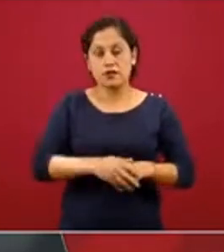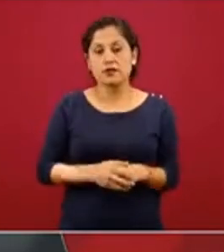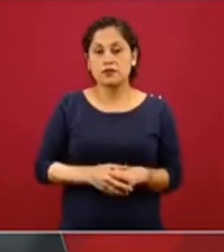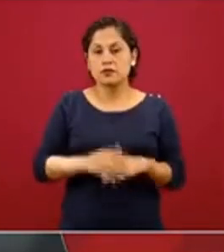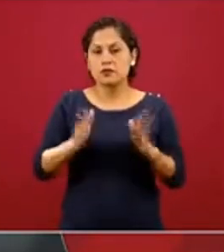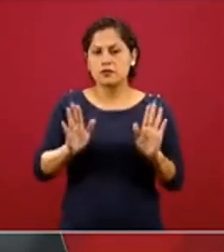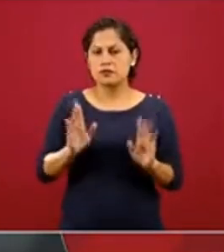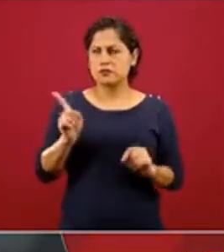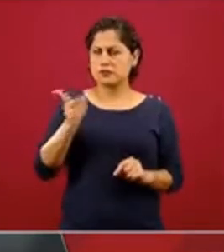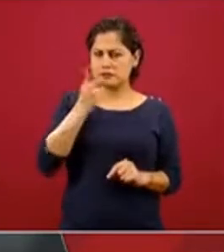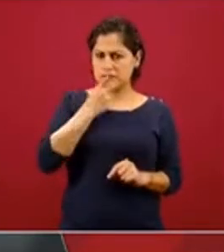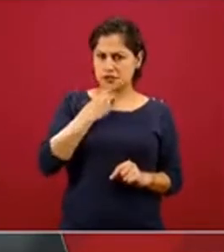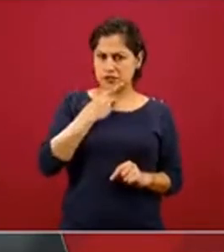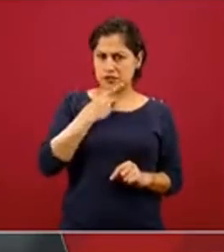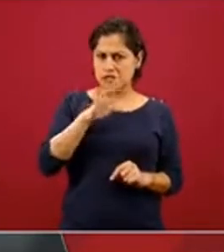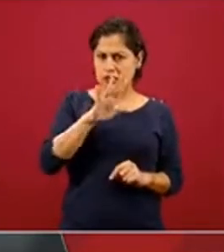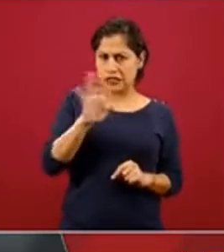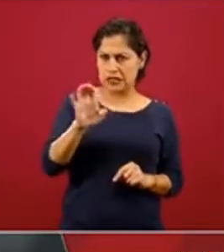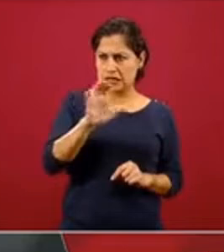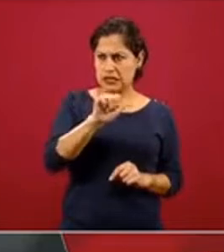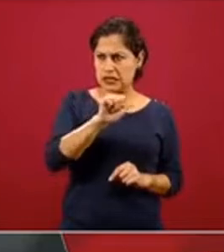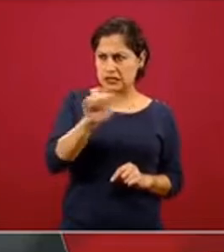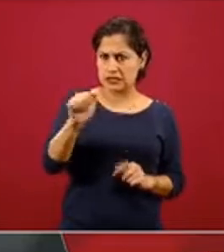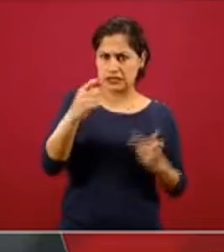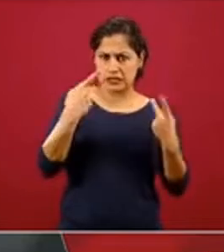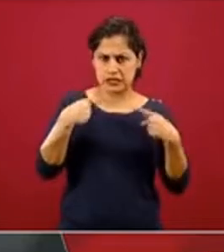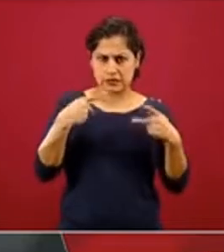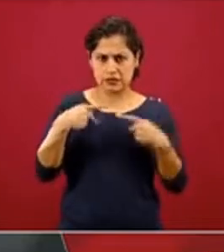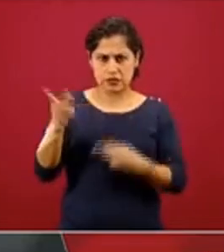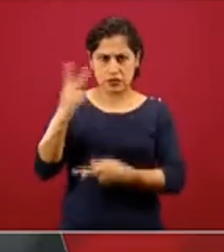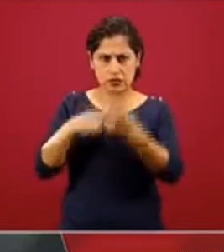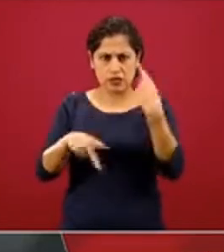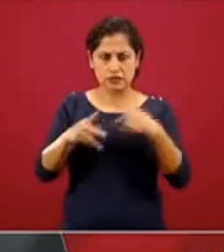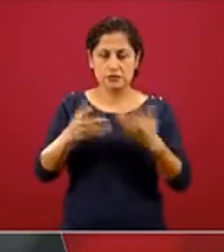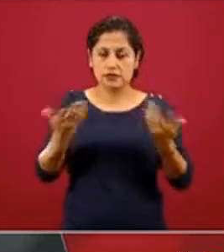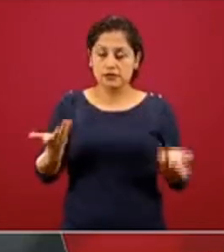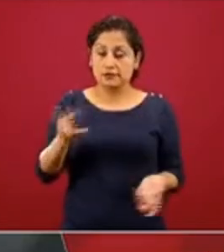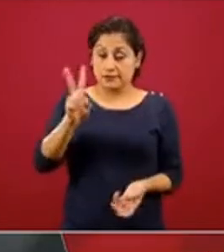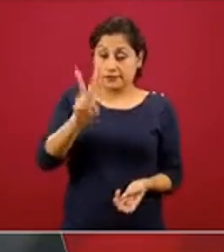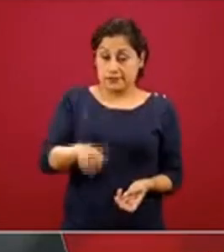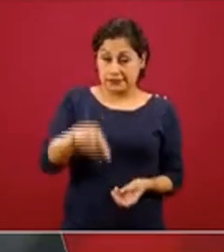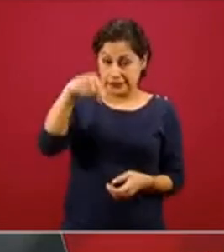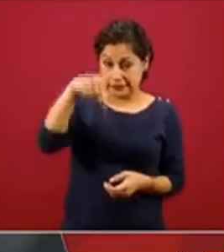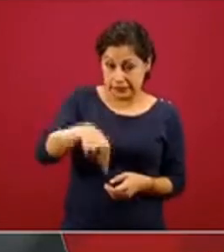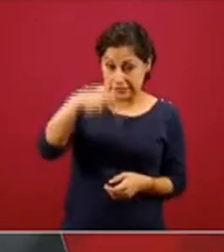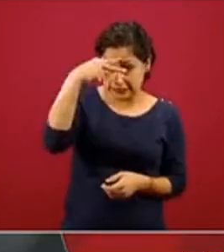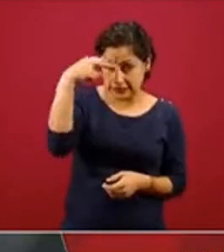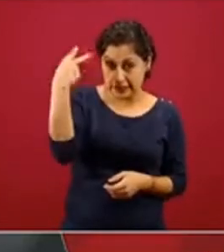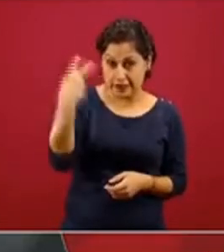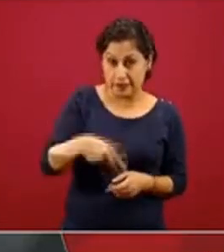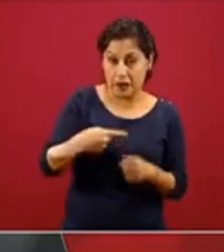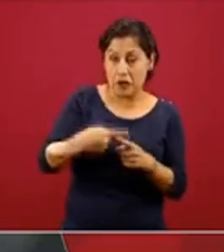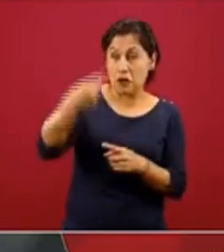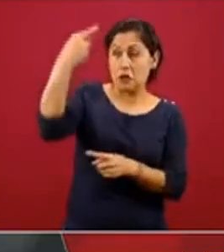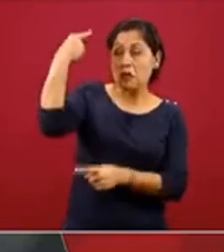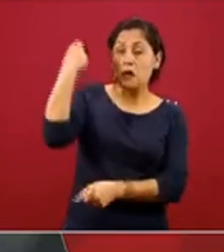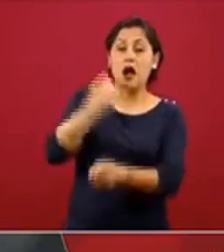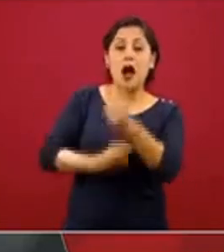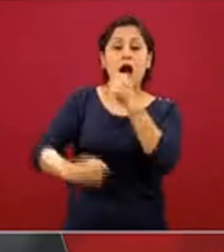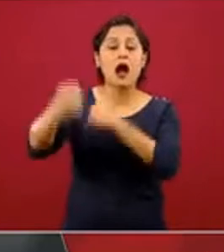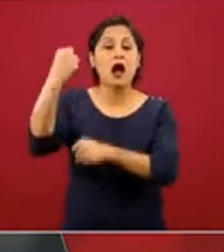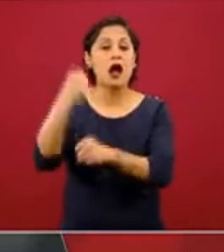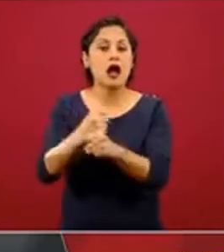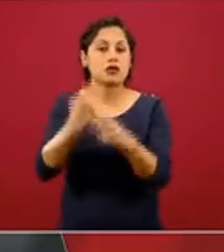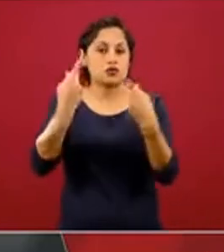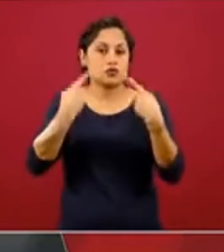tantos, ¿no? Un poquito menos de 600 personas. Tenemos un déficit histórico de personal de salud en nuestro Sistema Nacional